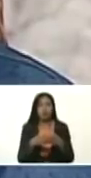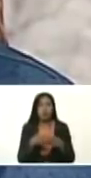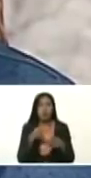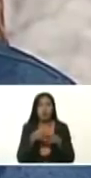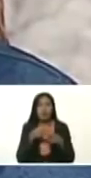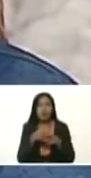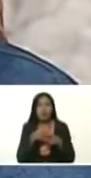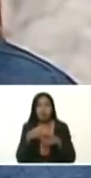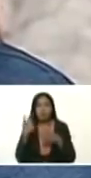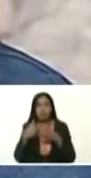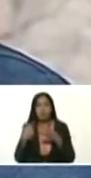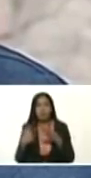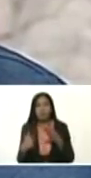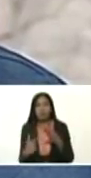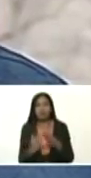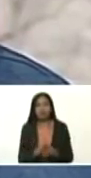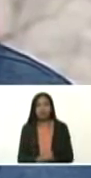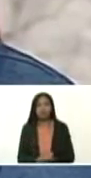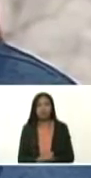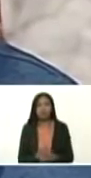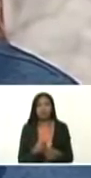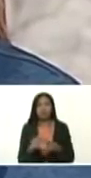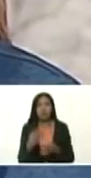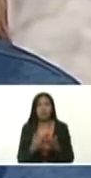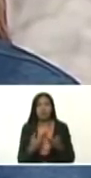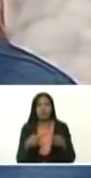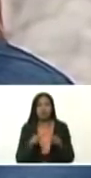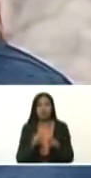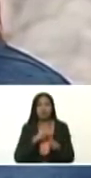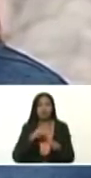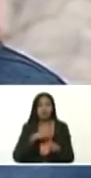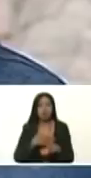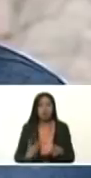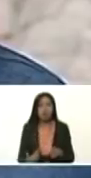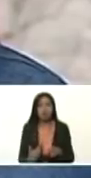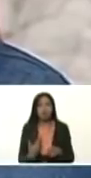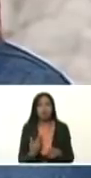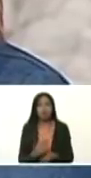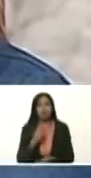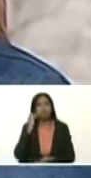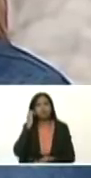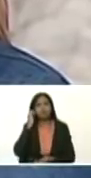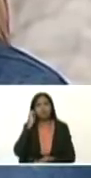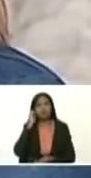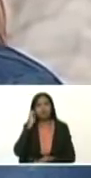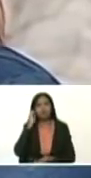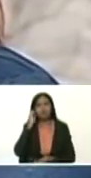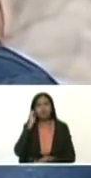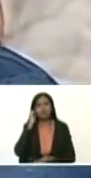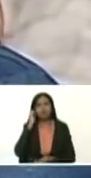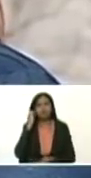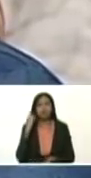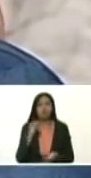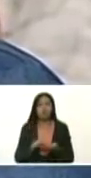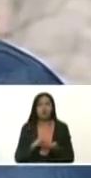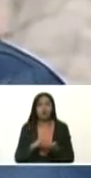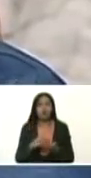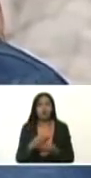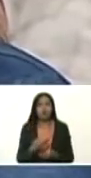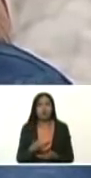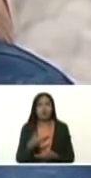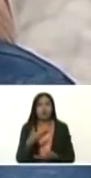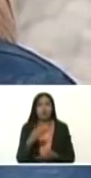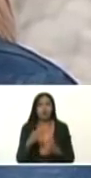acero y el aluminio. Pero antes de entrar en materia, queríamos plantearles algunas cosas que aplican en estas empresas.